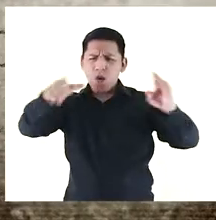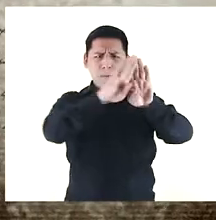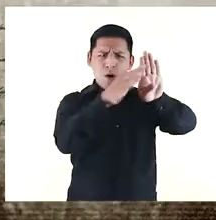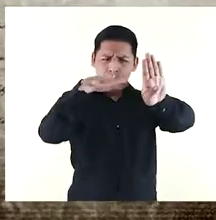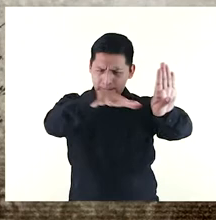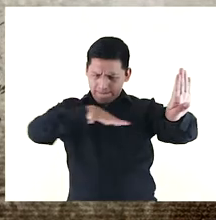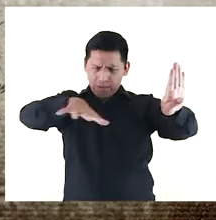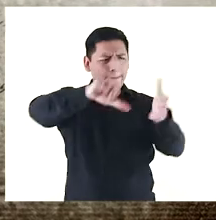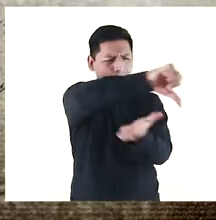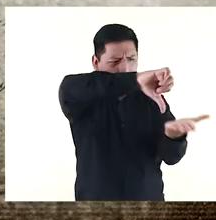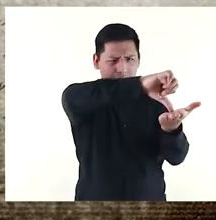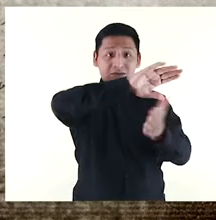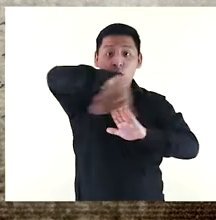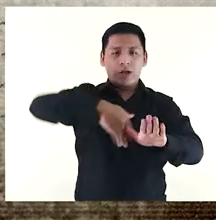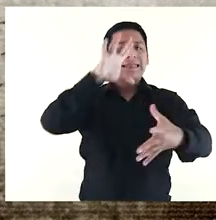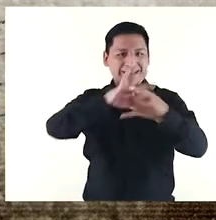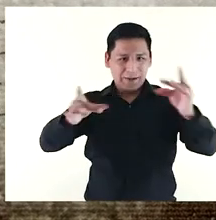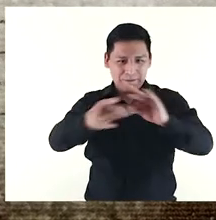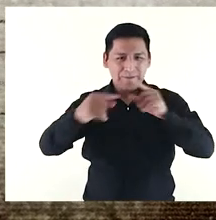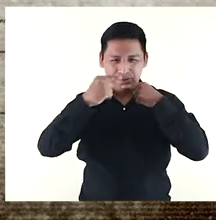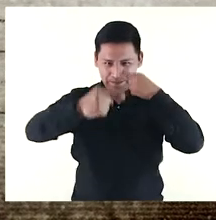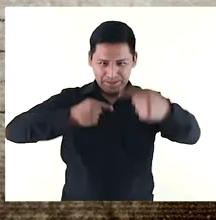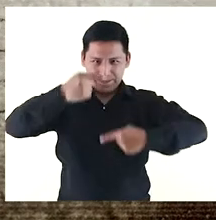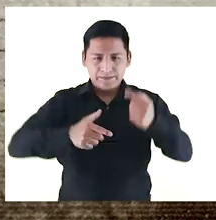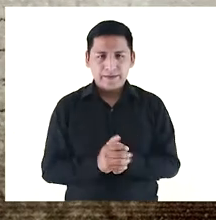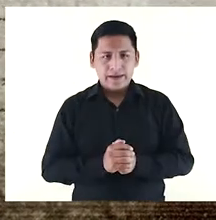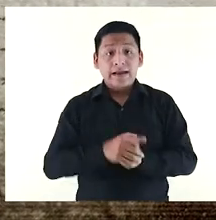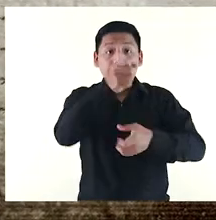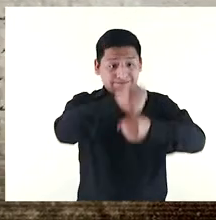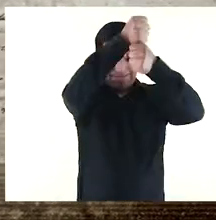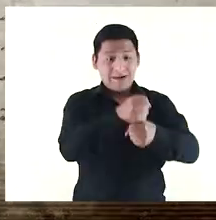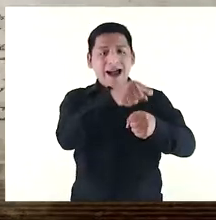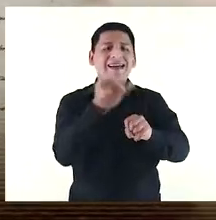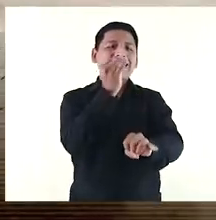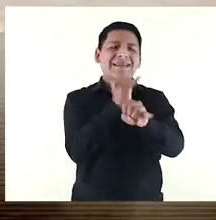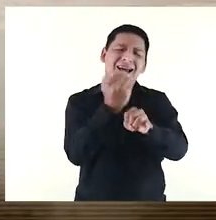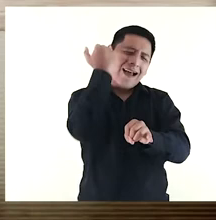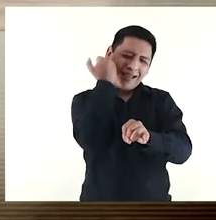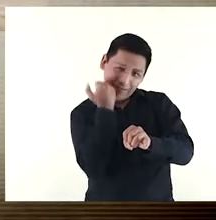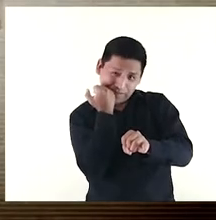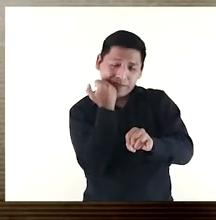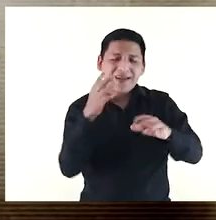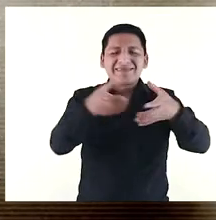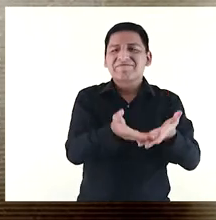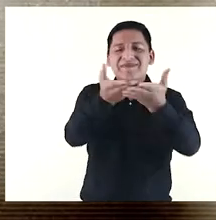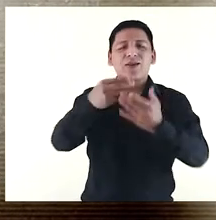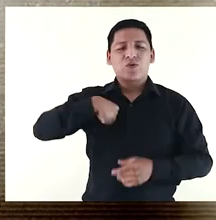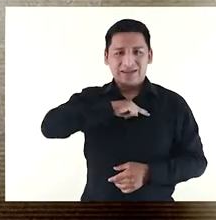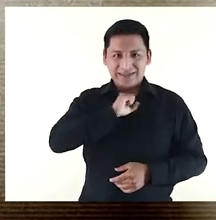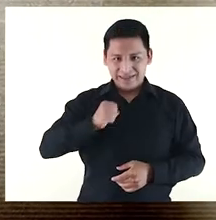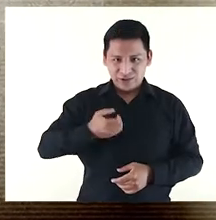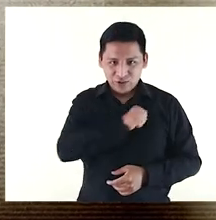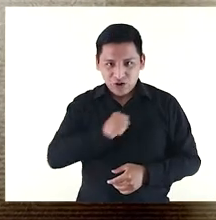con atrio y plazuela, tiene su propia historia. Se cuenta que se fundó sobre una ermita dedicada a Nuestra Señora de la Peña, y